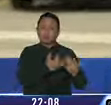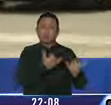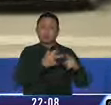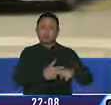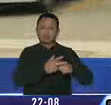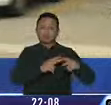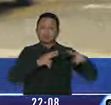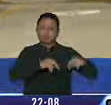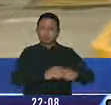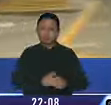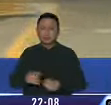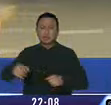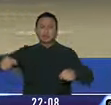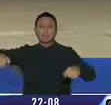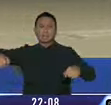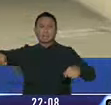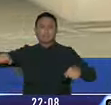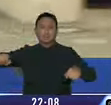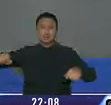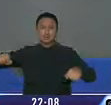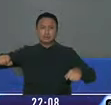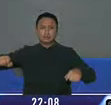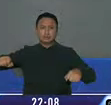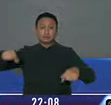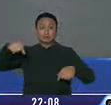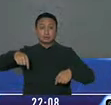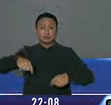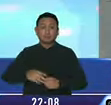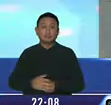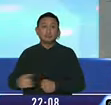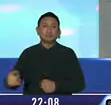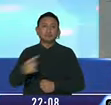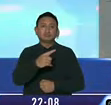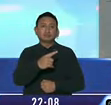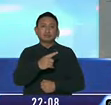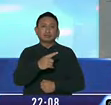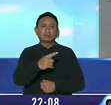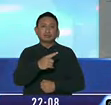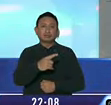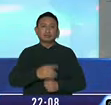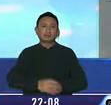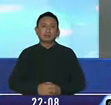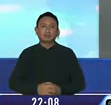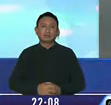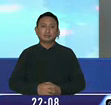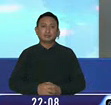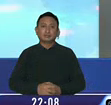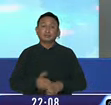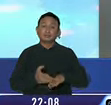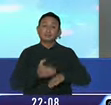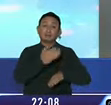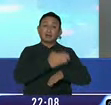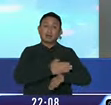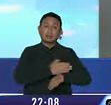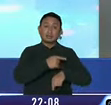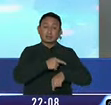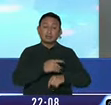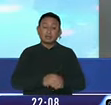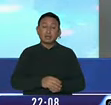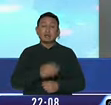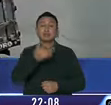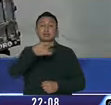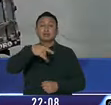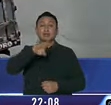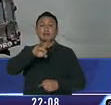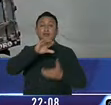la motocicleta en la cual se movilizaba presenta las mismas características de aquella que fue empleada el pasado